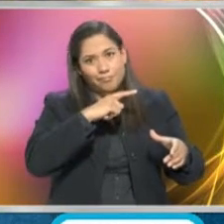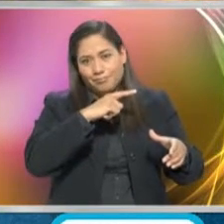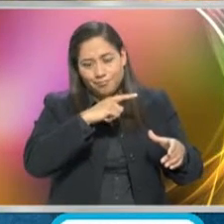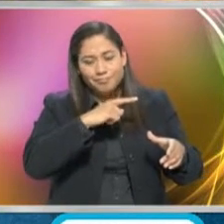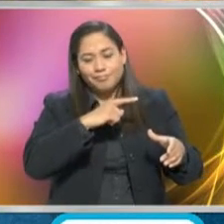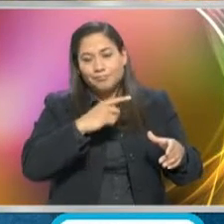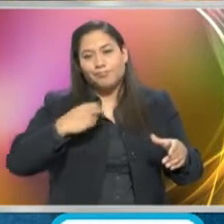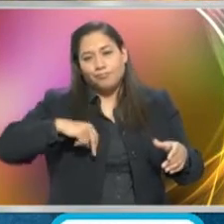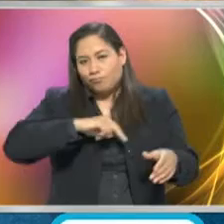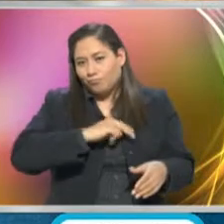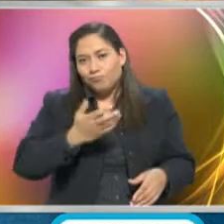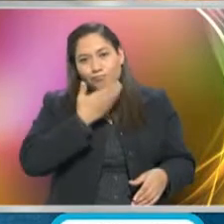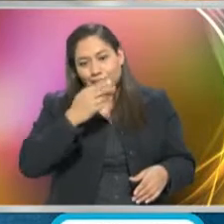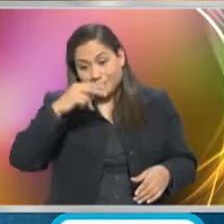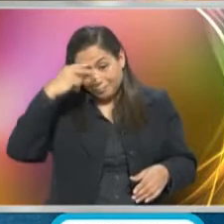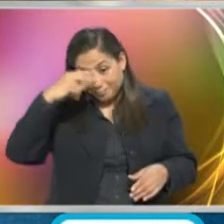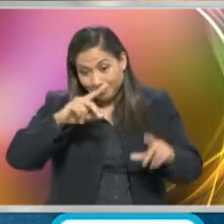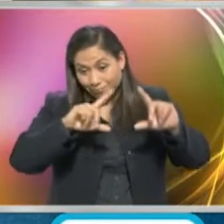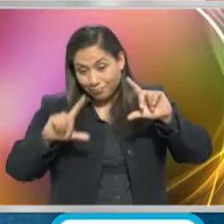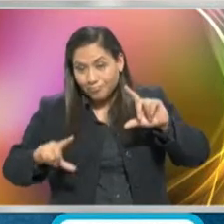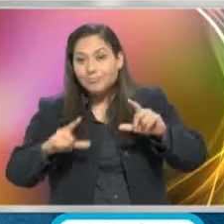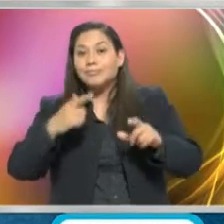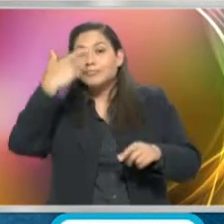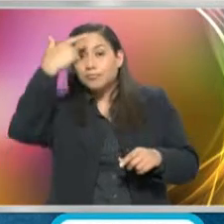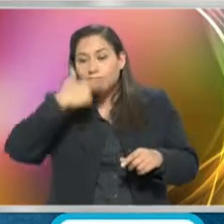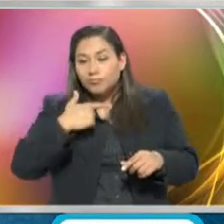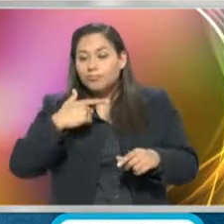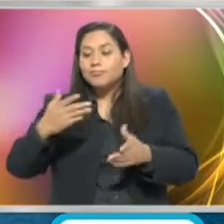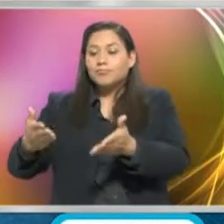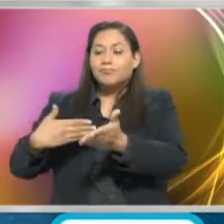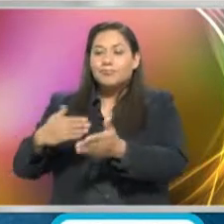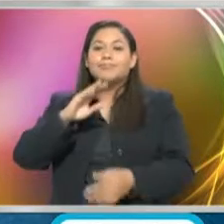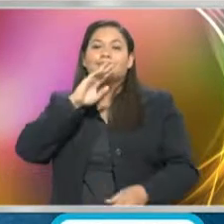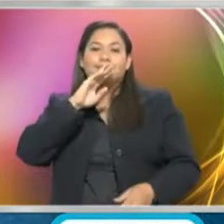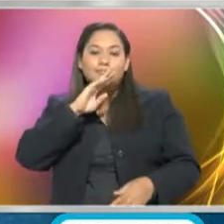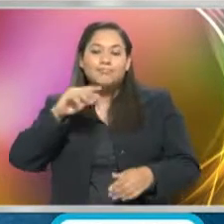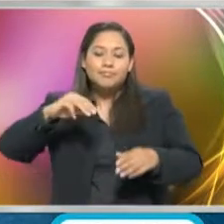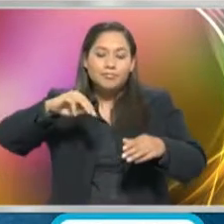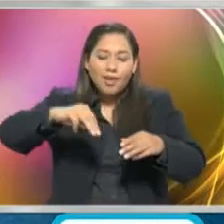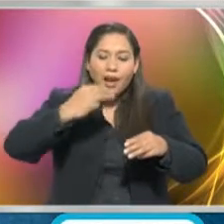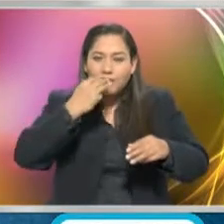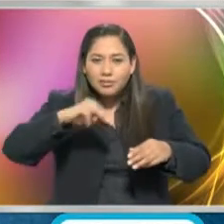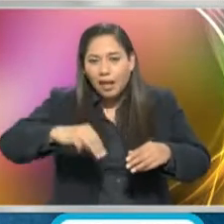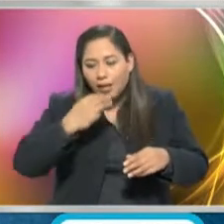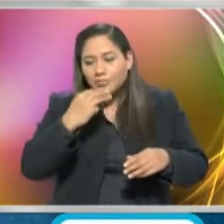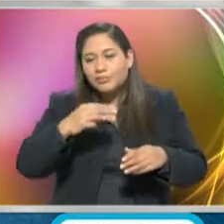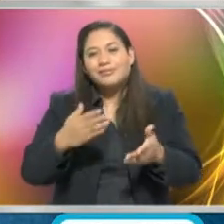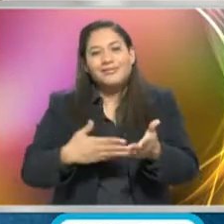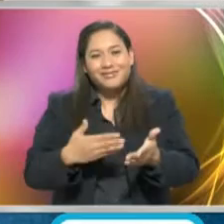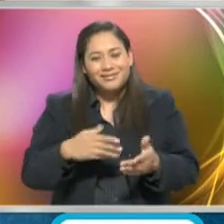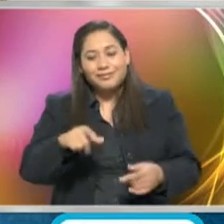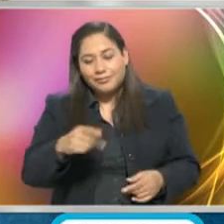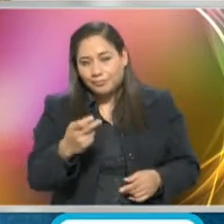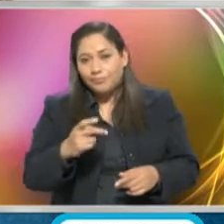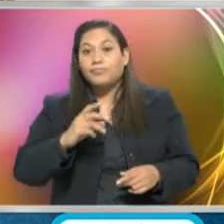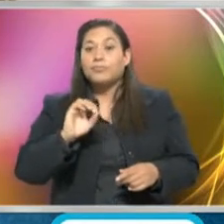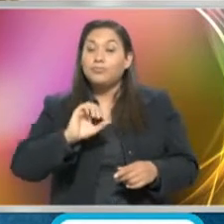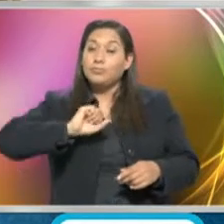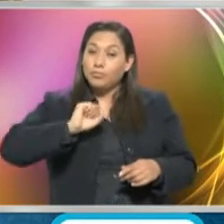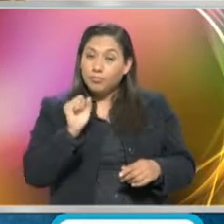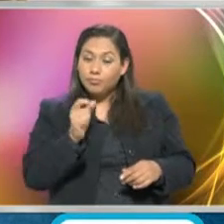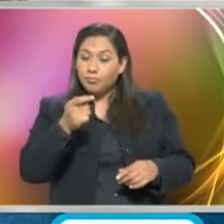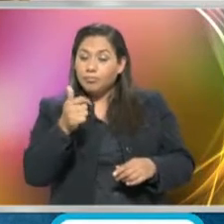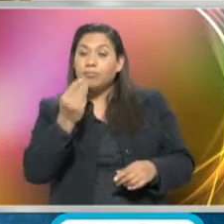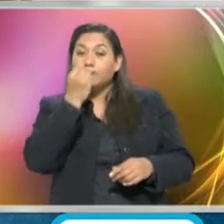Aunque estamos muy acostumbrados en México a cenarse el guisado que nos hizo la mamá. Ajá, y eso ¿No? tampoco es Ay, es que es recomendable. Como riquísimo. guardar un poco de